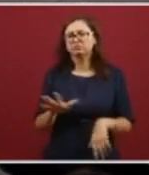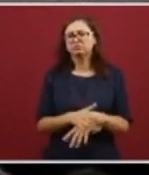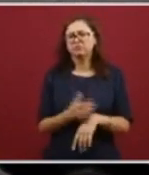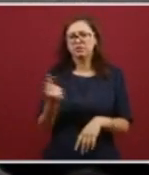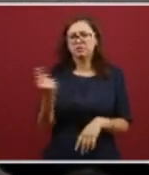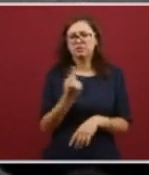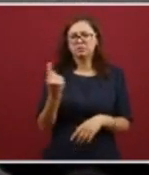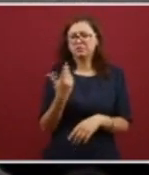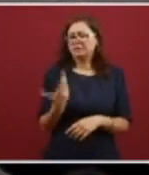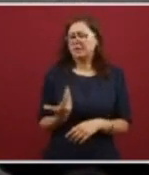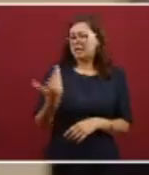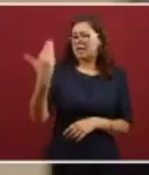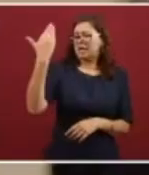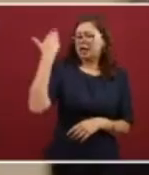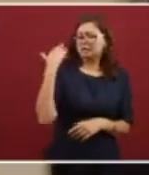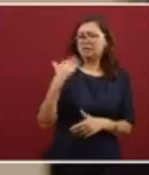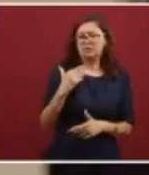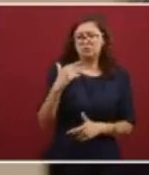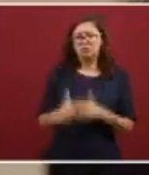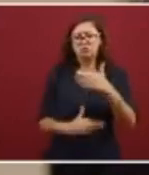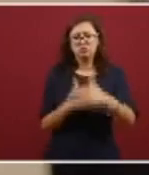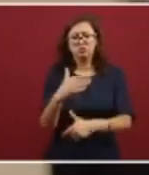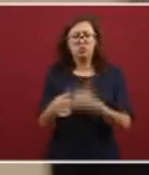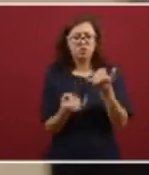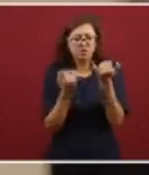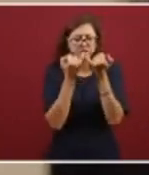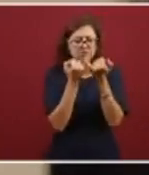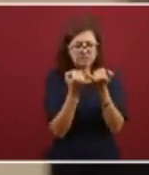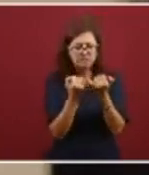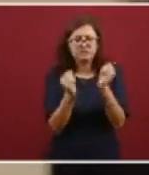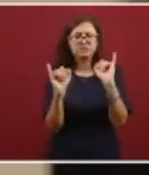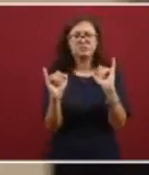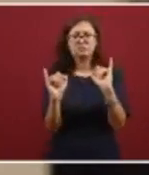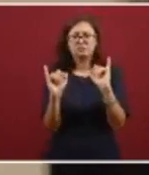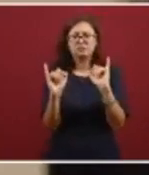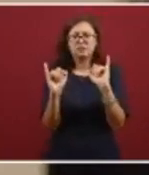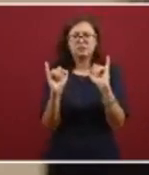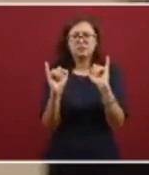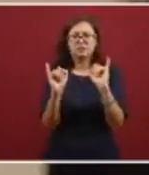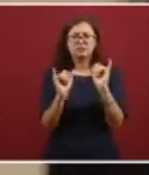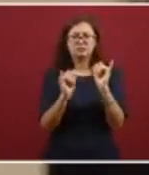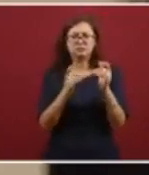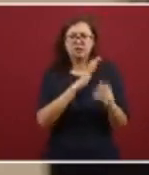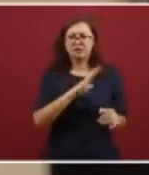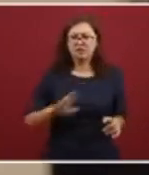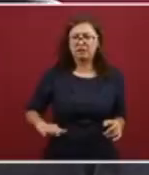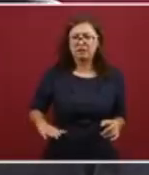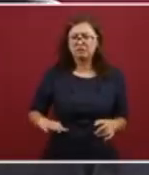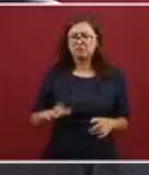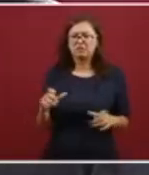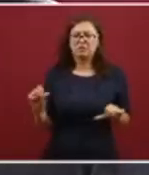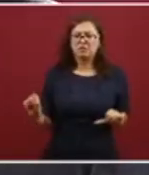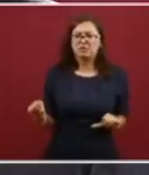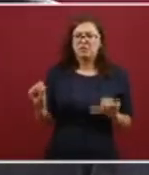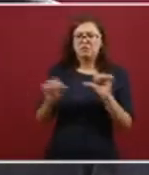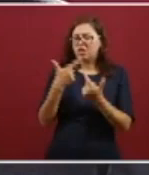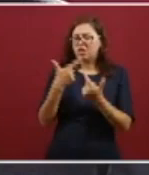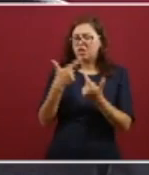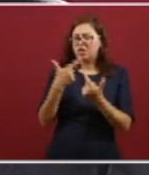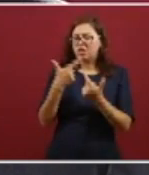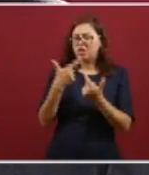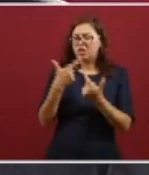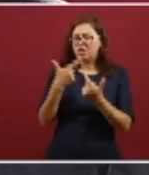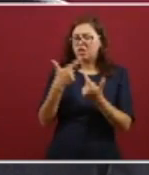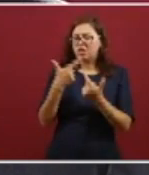los procesos anteriores hasta los independientes quisieron suplir a los partidos.